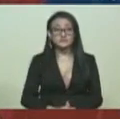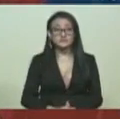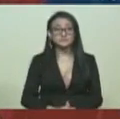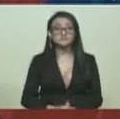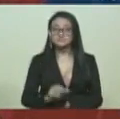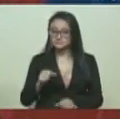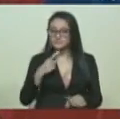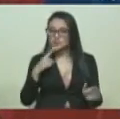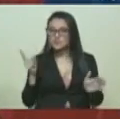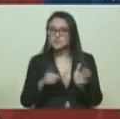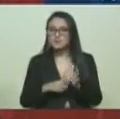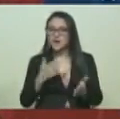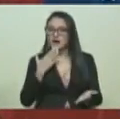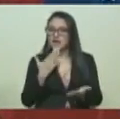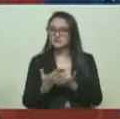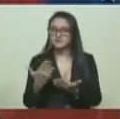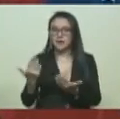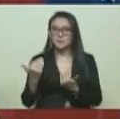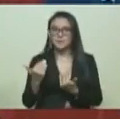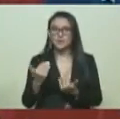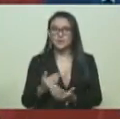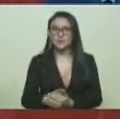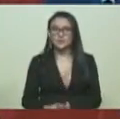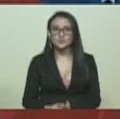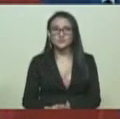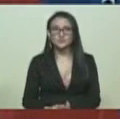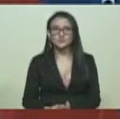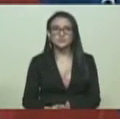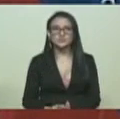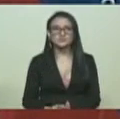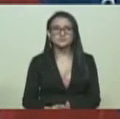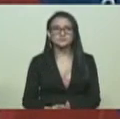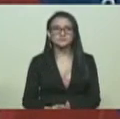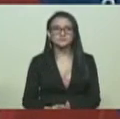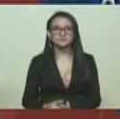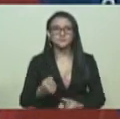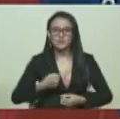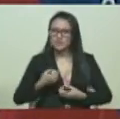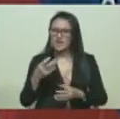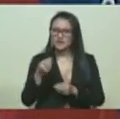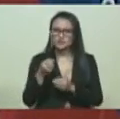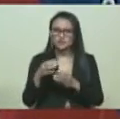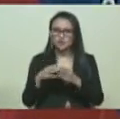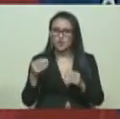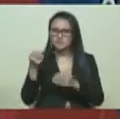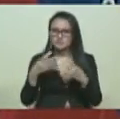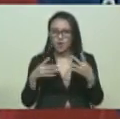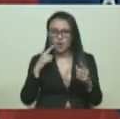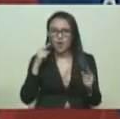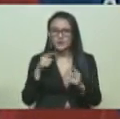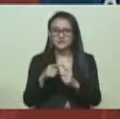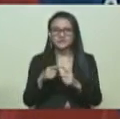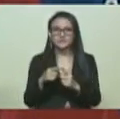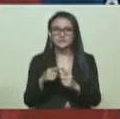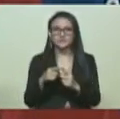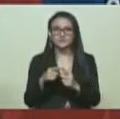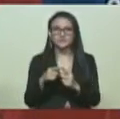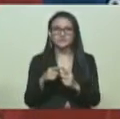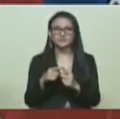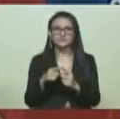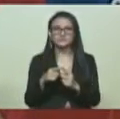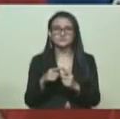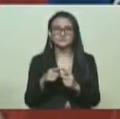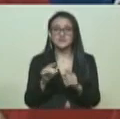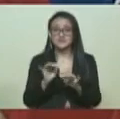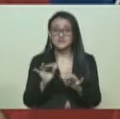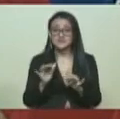Cúmplase, hermano. Gracias por tu apoyo. Todo va a dar las condiciones precisas para los objetivos. Y ya pudiste armar